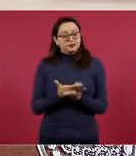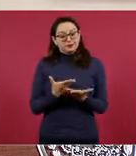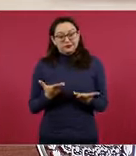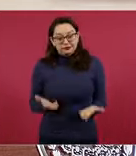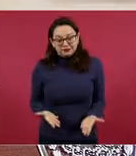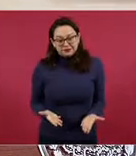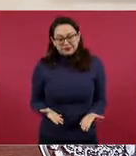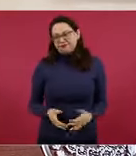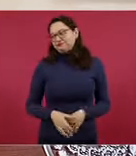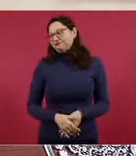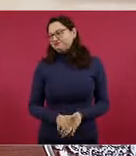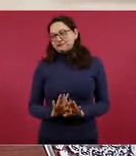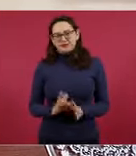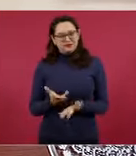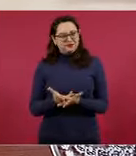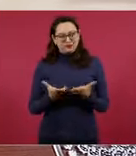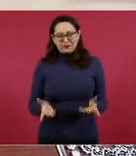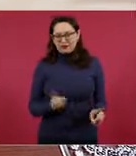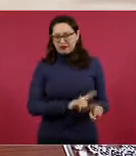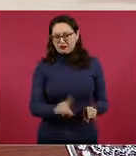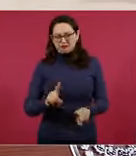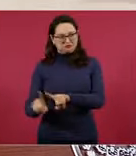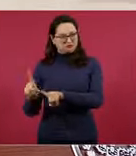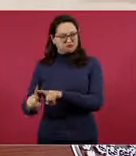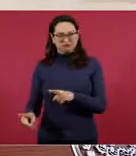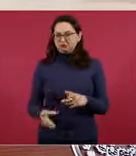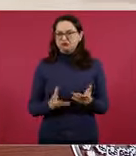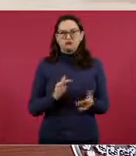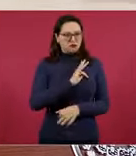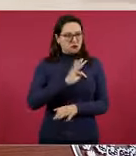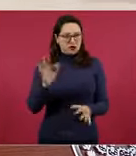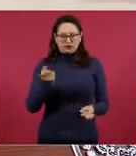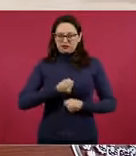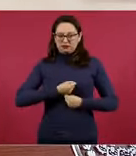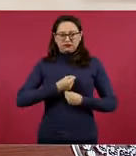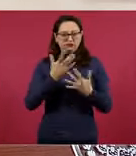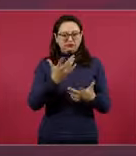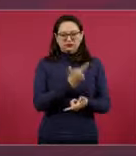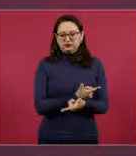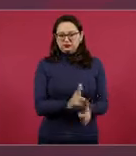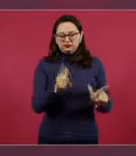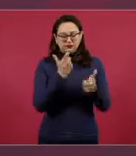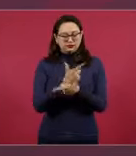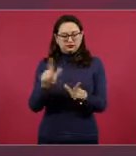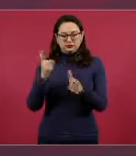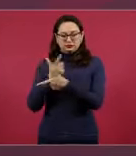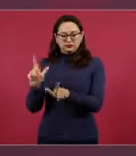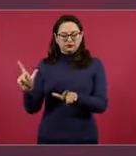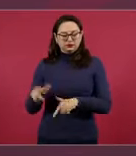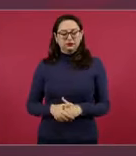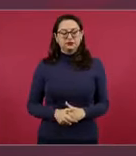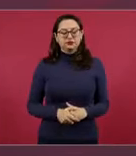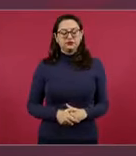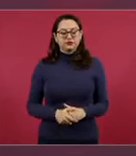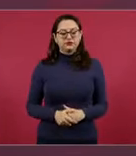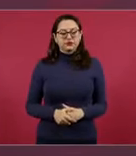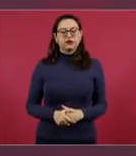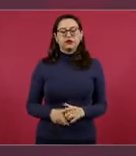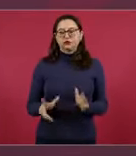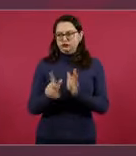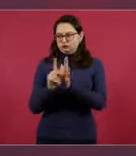están varios periódicos todavía que dicen la